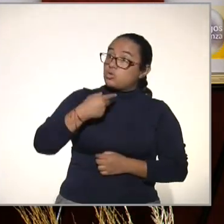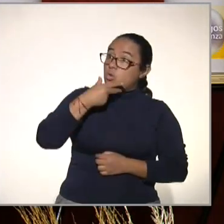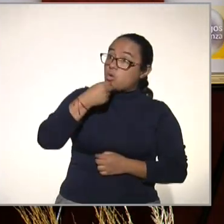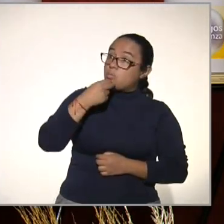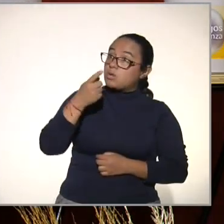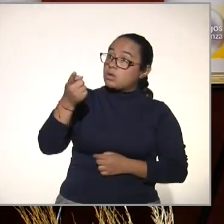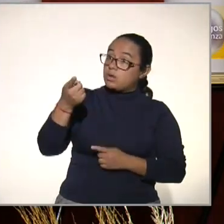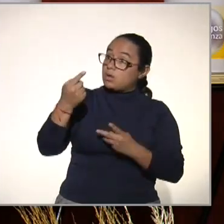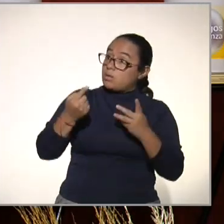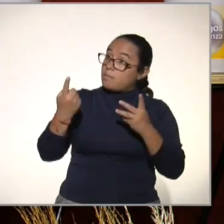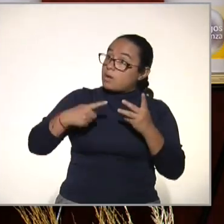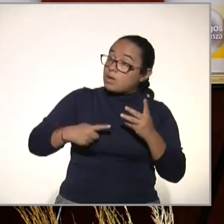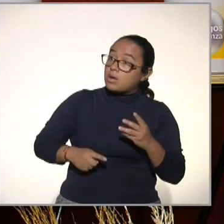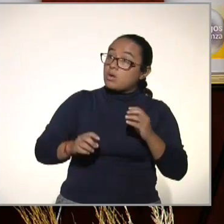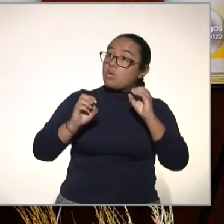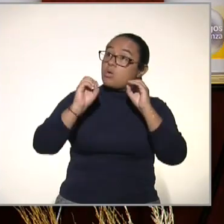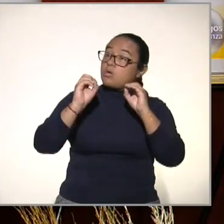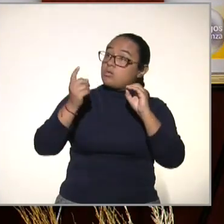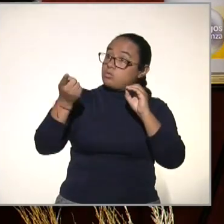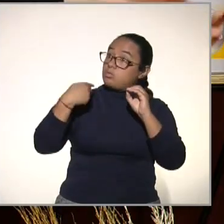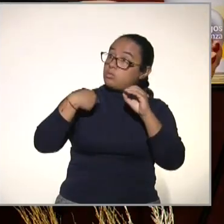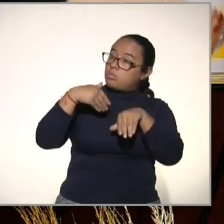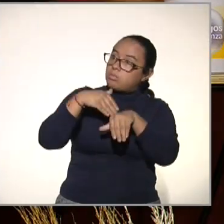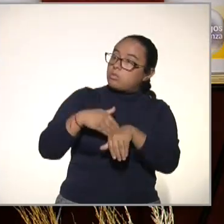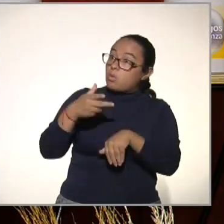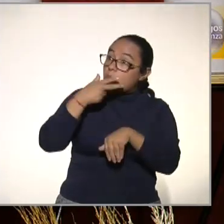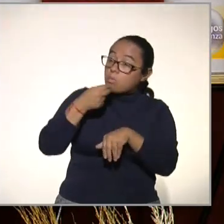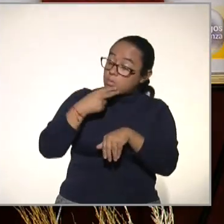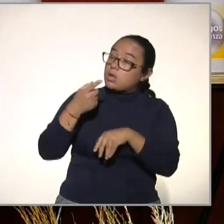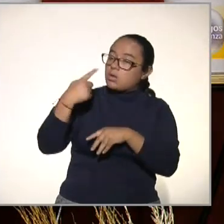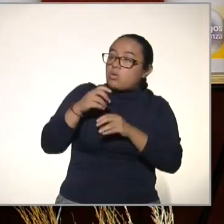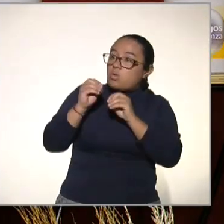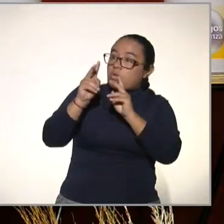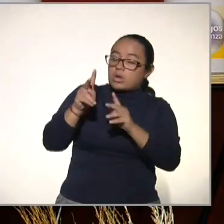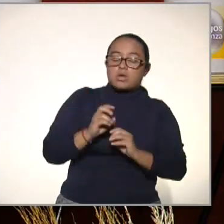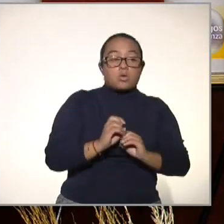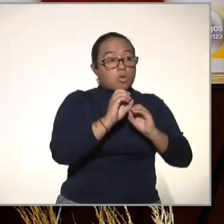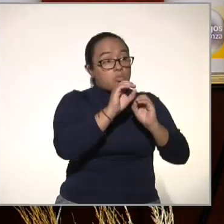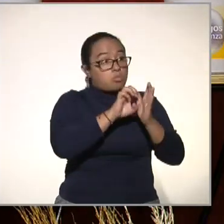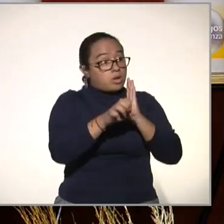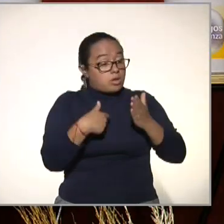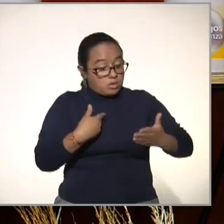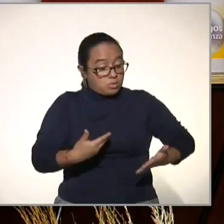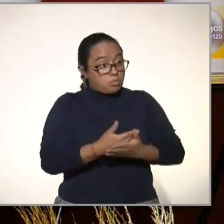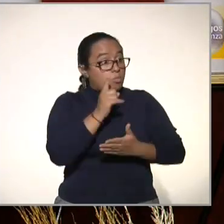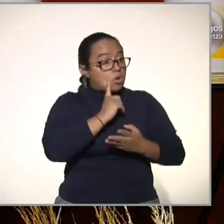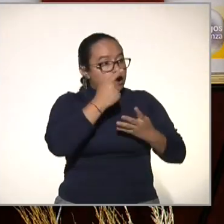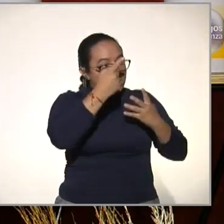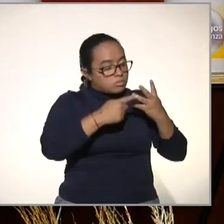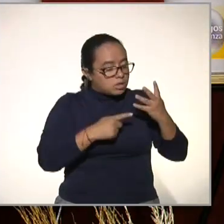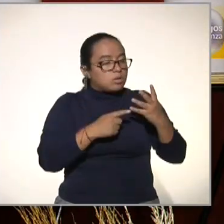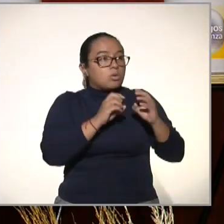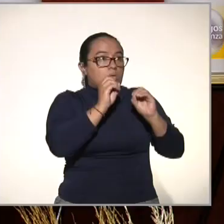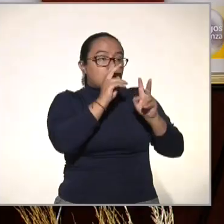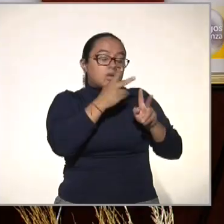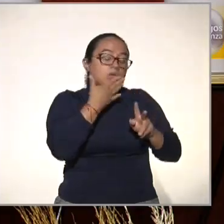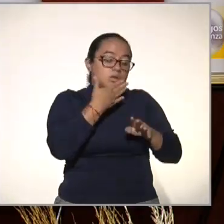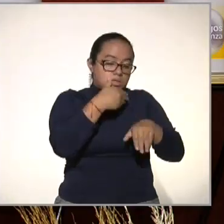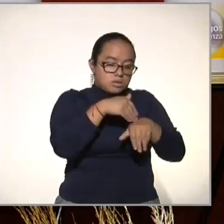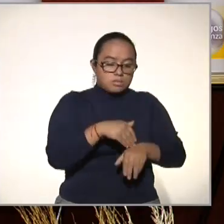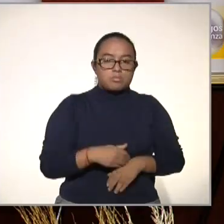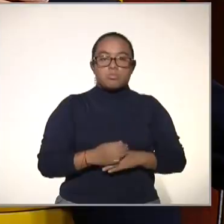hombre, o porque se me asignó ser hombre, o porque se me asignó ser mujer al nacer. Es decir, porque se me